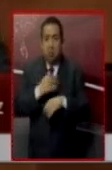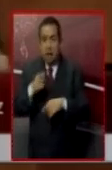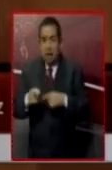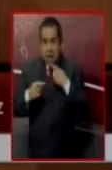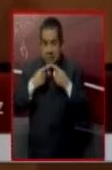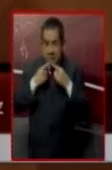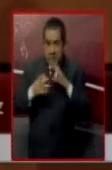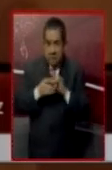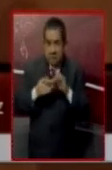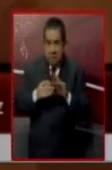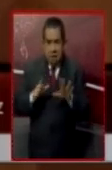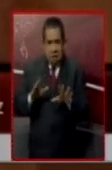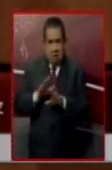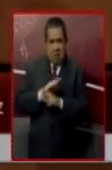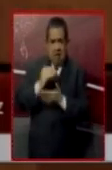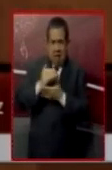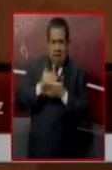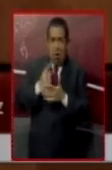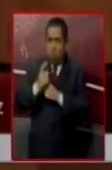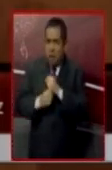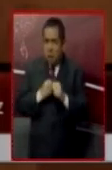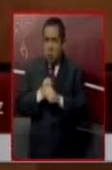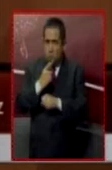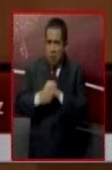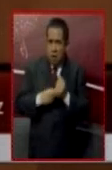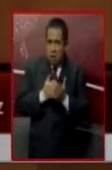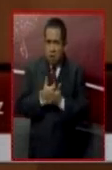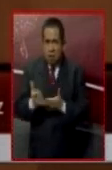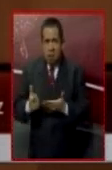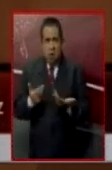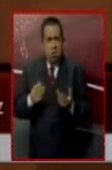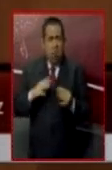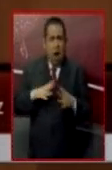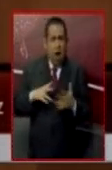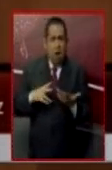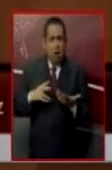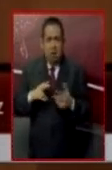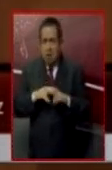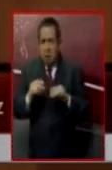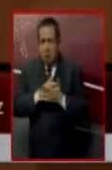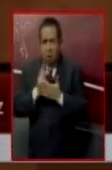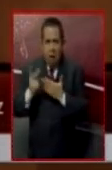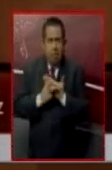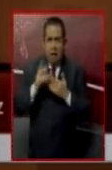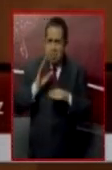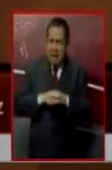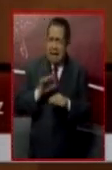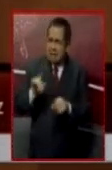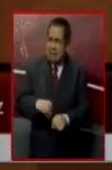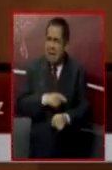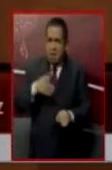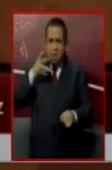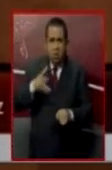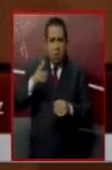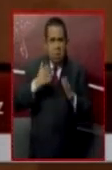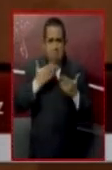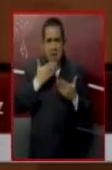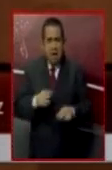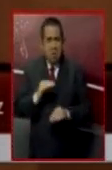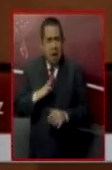realmente tenemos es un sistema de cuentas anuales que no permite establecer políticas sustantivas ni programas a largo